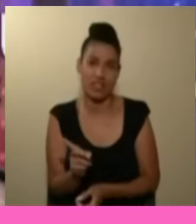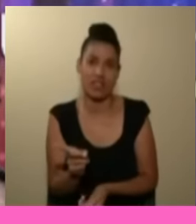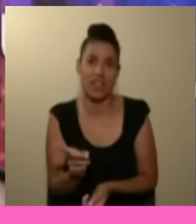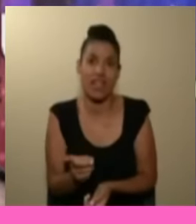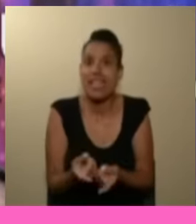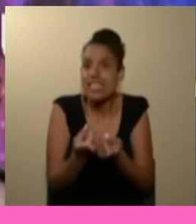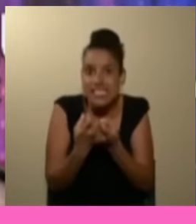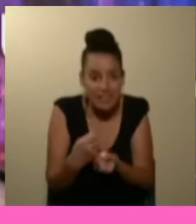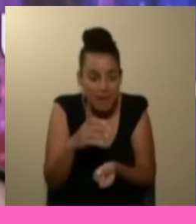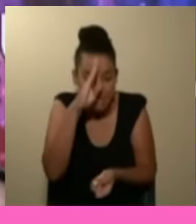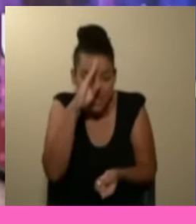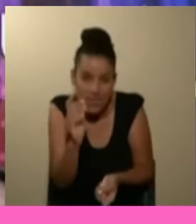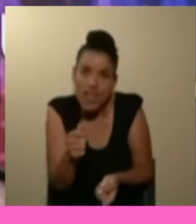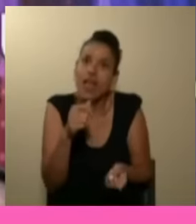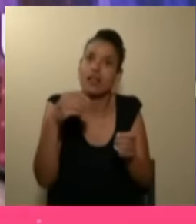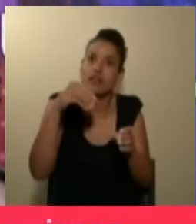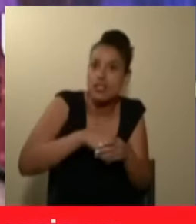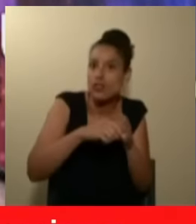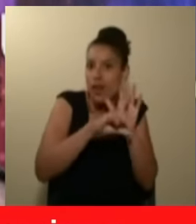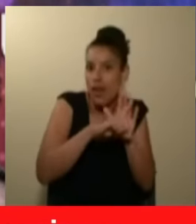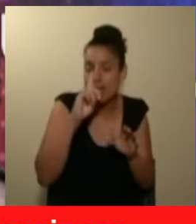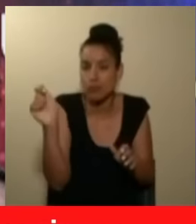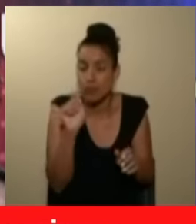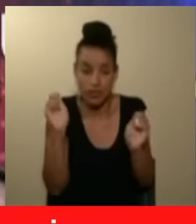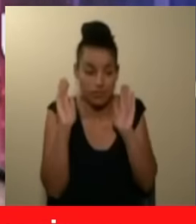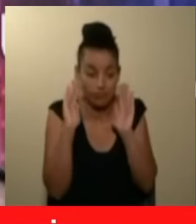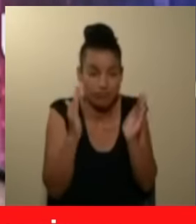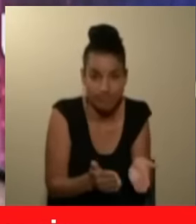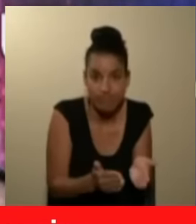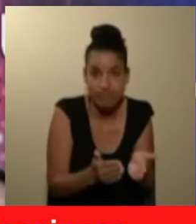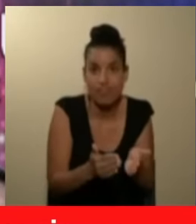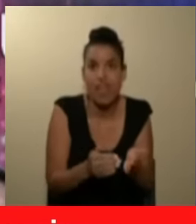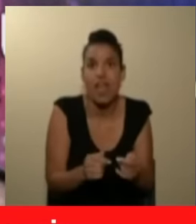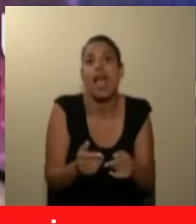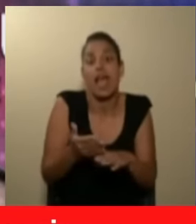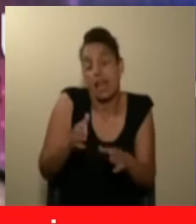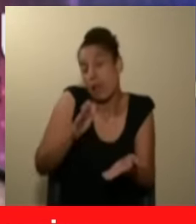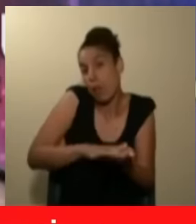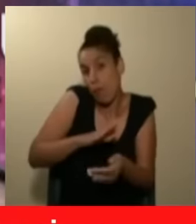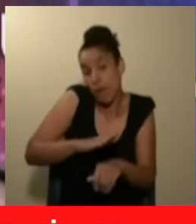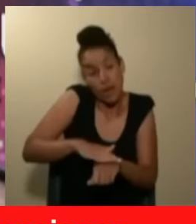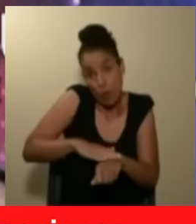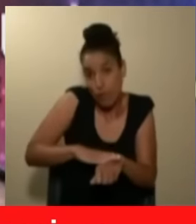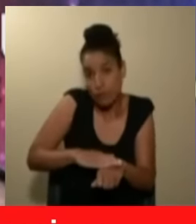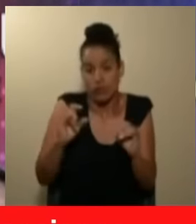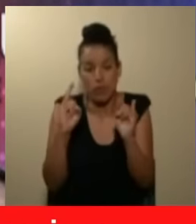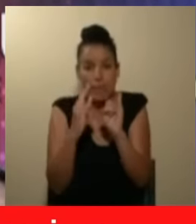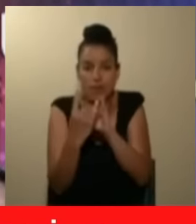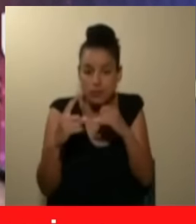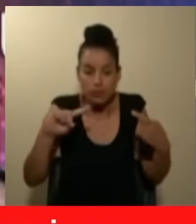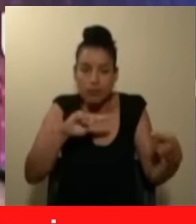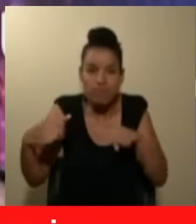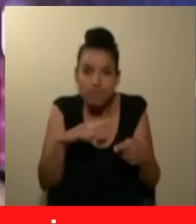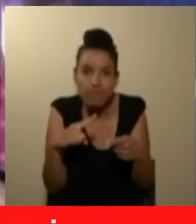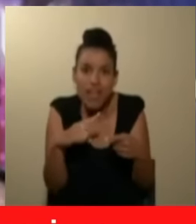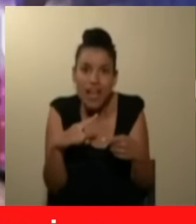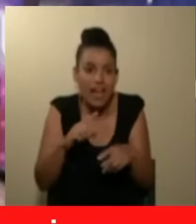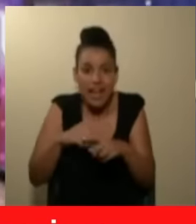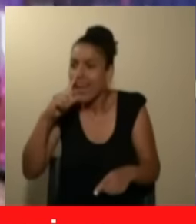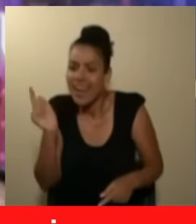sorprendía, pero esto lo dijimos desde el momento en que lo discutimos en el Parlamento. Hacía la carrera prácticamente